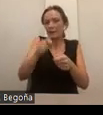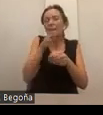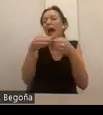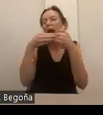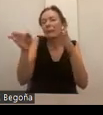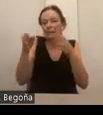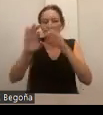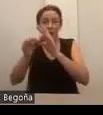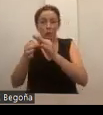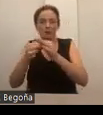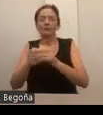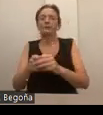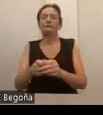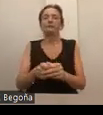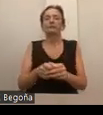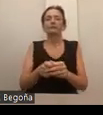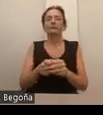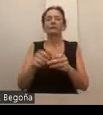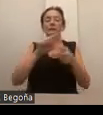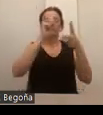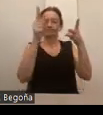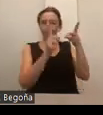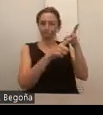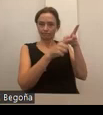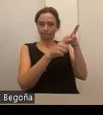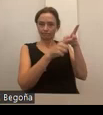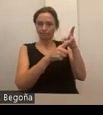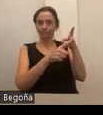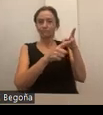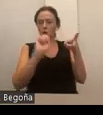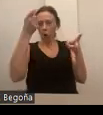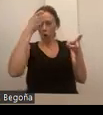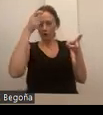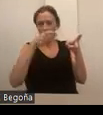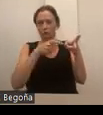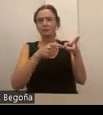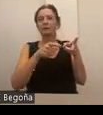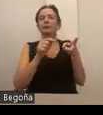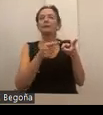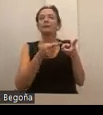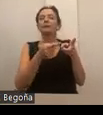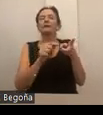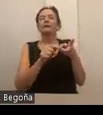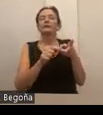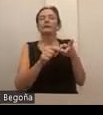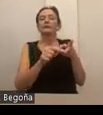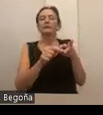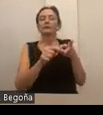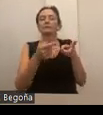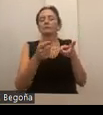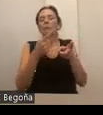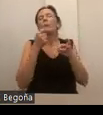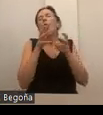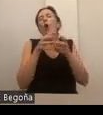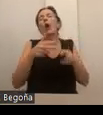El segundo concepto, fundamentalmente es las causas se pueden repartir bien, grosso modo, muy